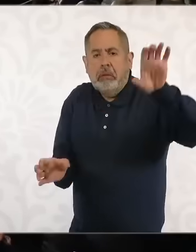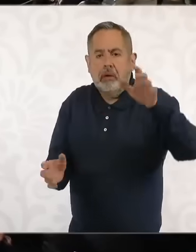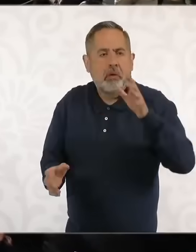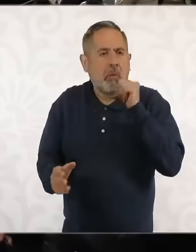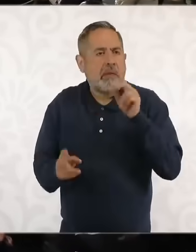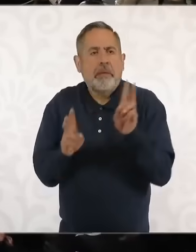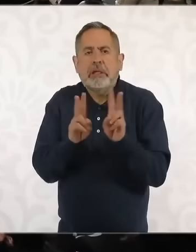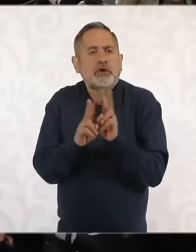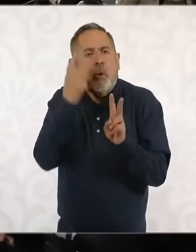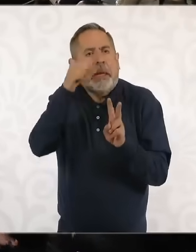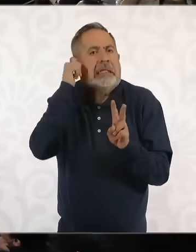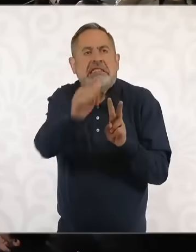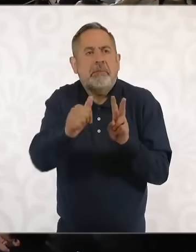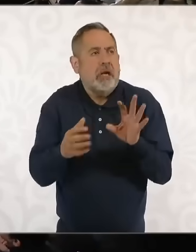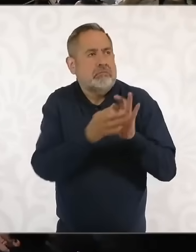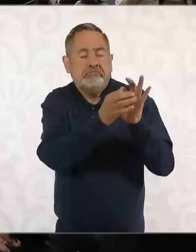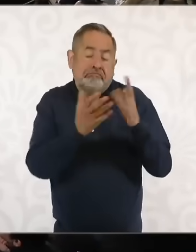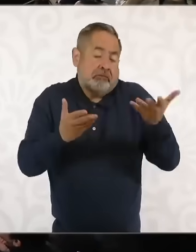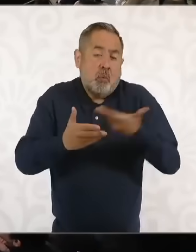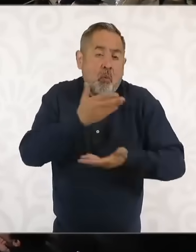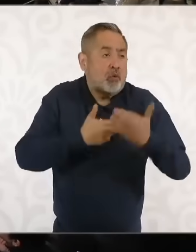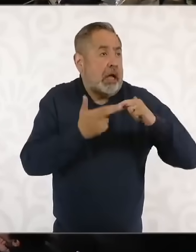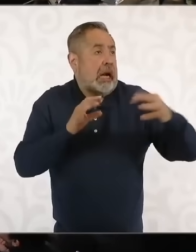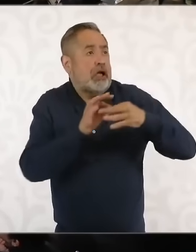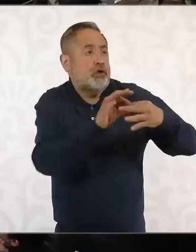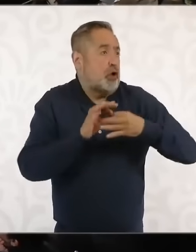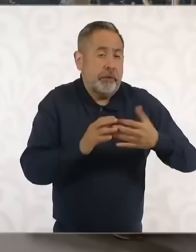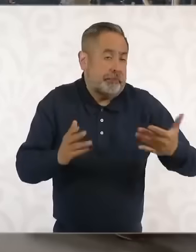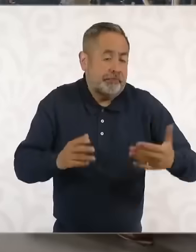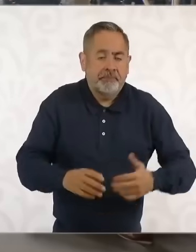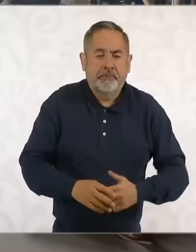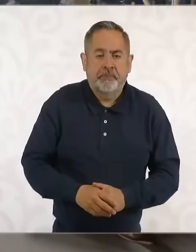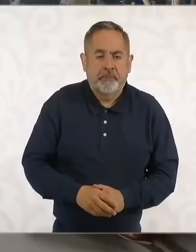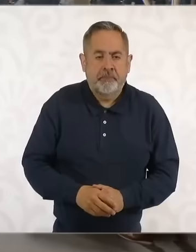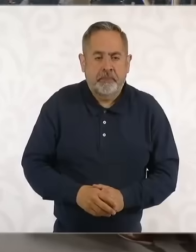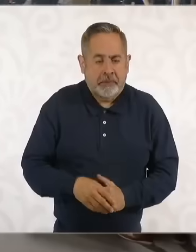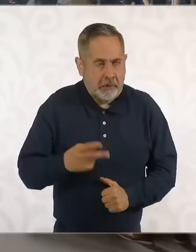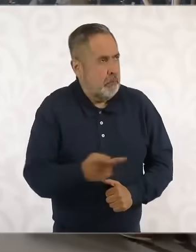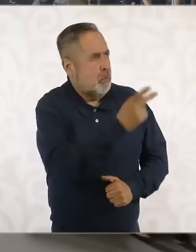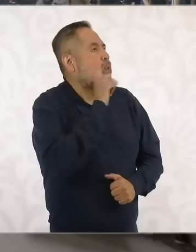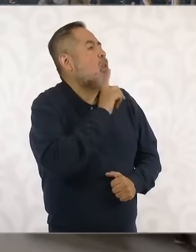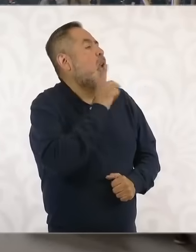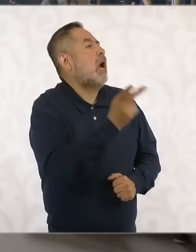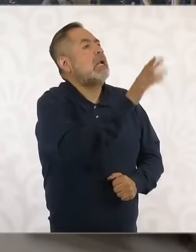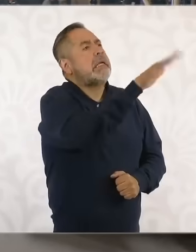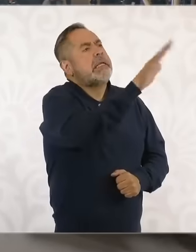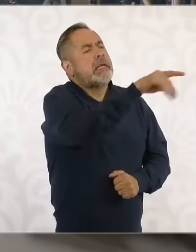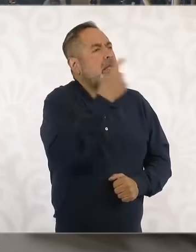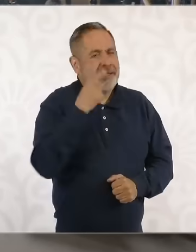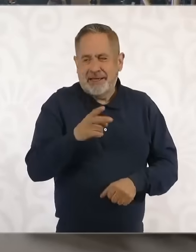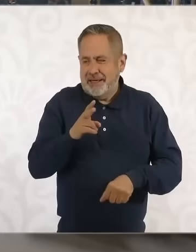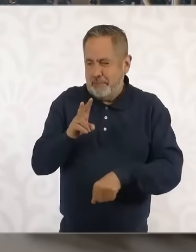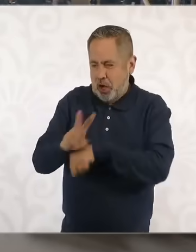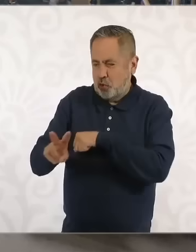Presidenta, también sobre el mensaje que manda este ataque a la soberanía y al pueblo